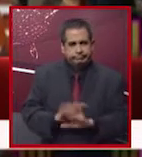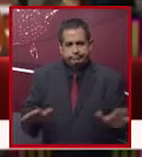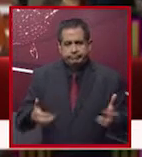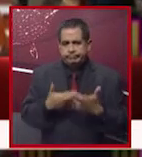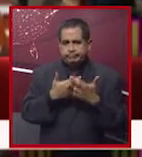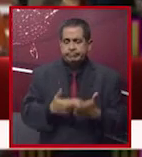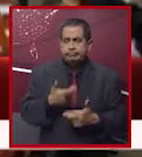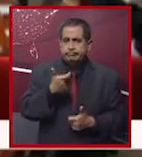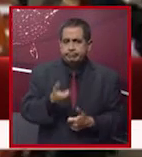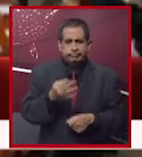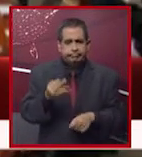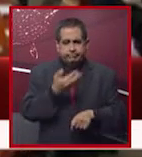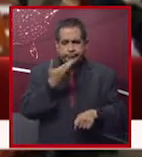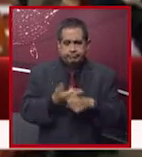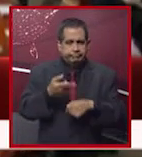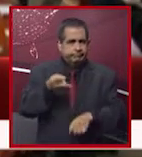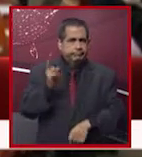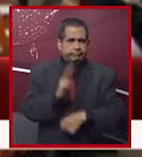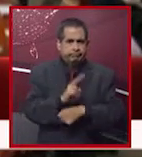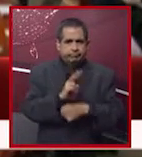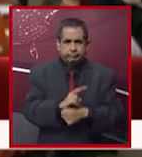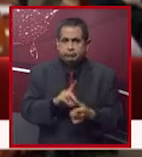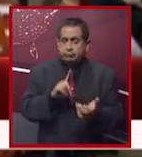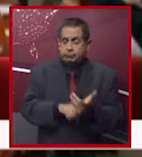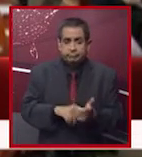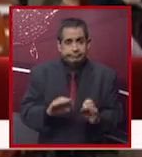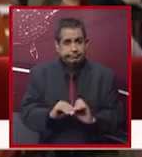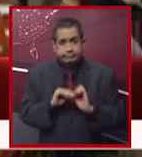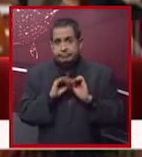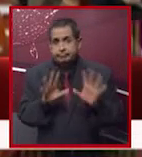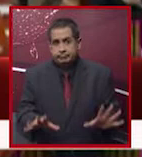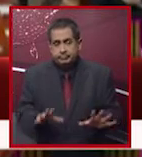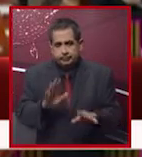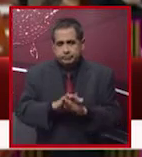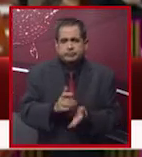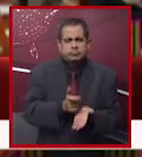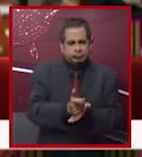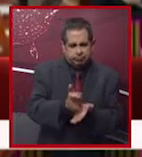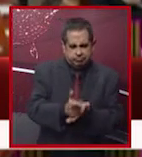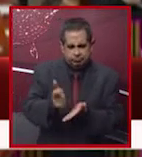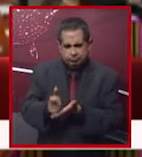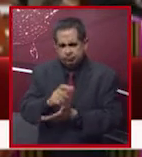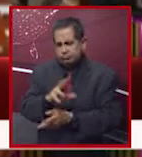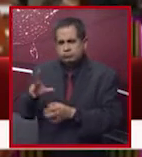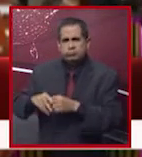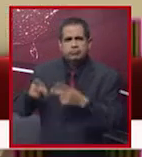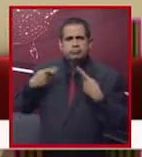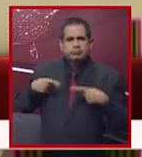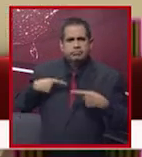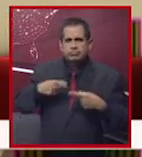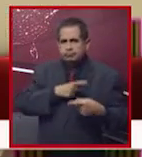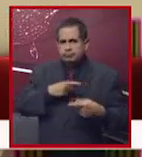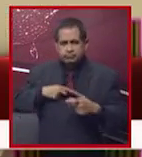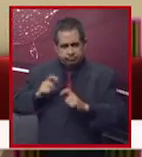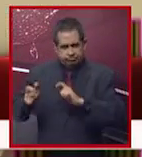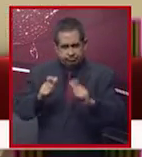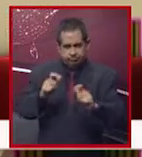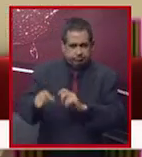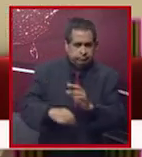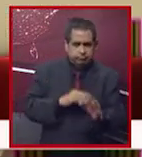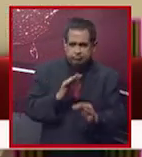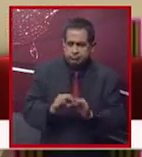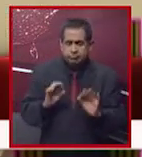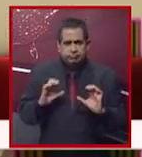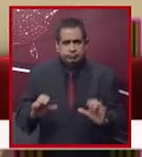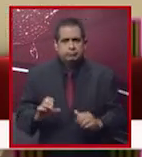bienes que cada uno o cada partido o fuerza política, y se garantice el pago de nóminas de proveedores y otras deudas que puedan